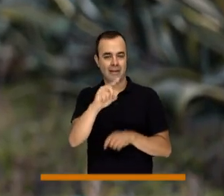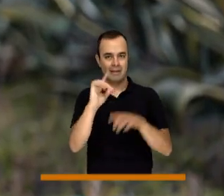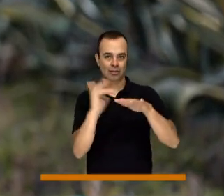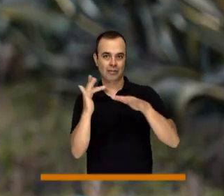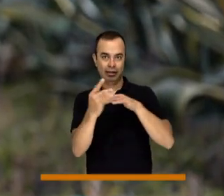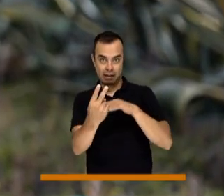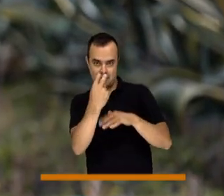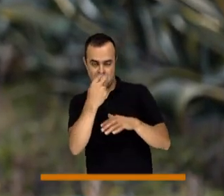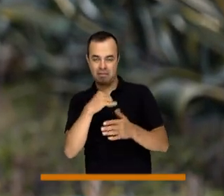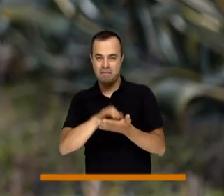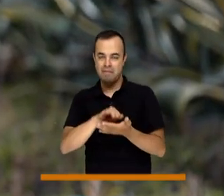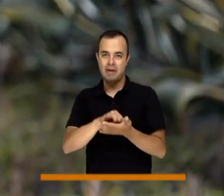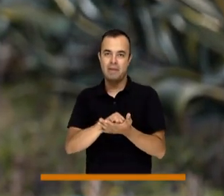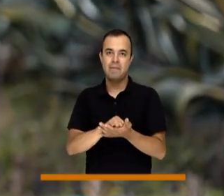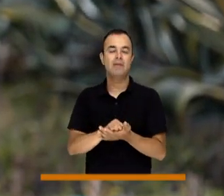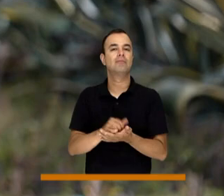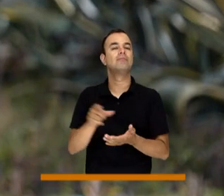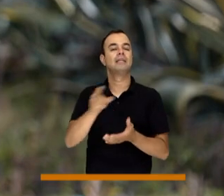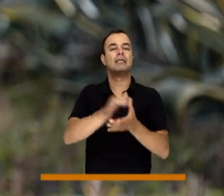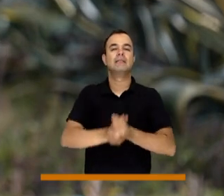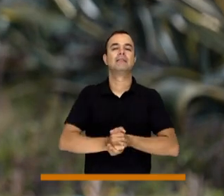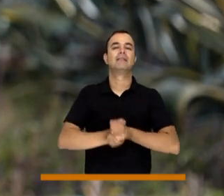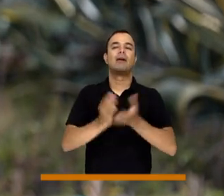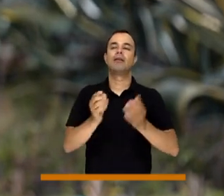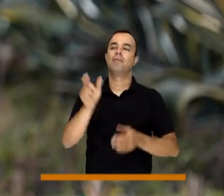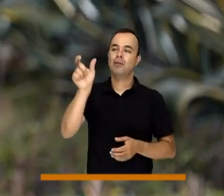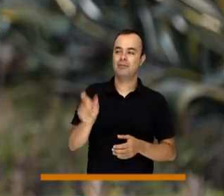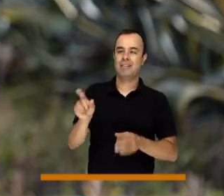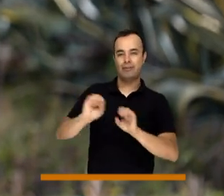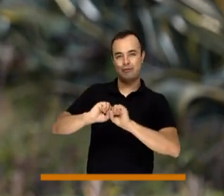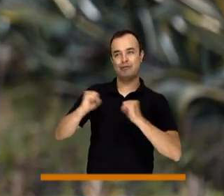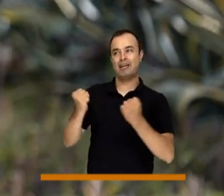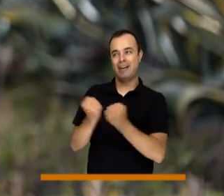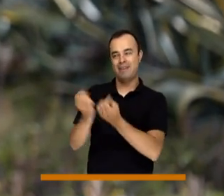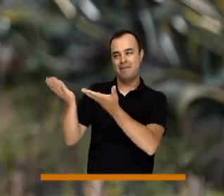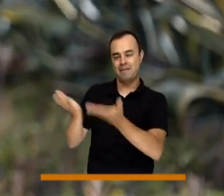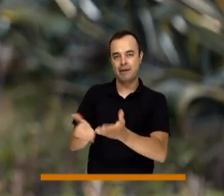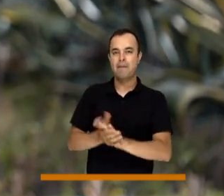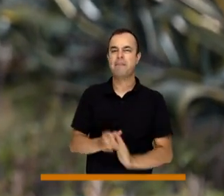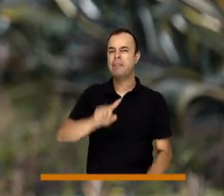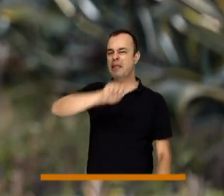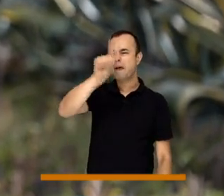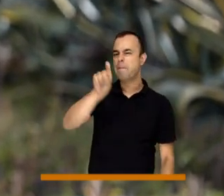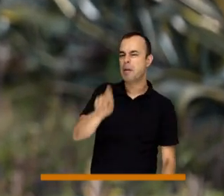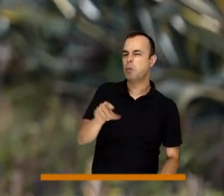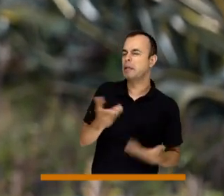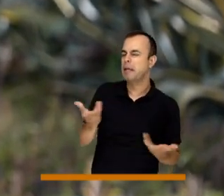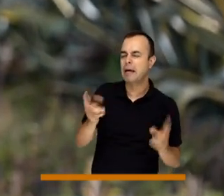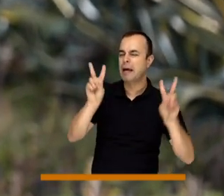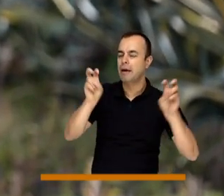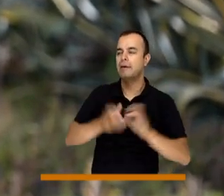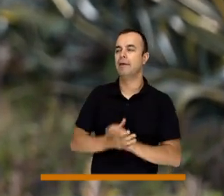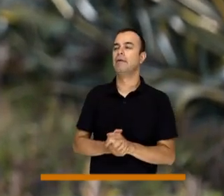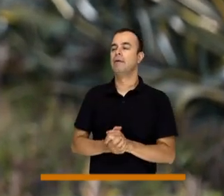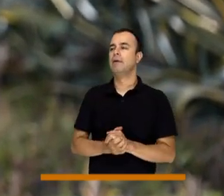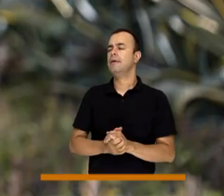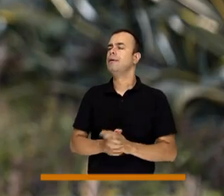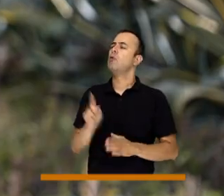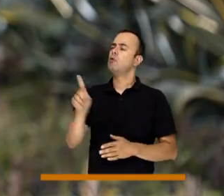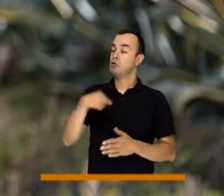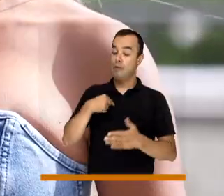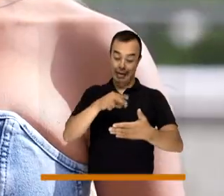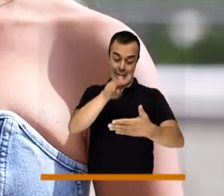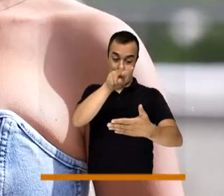a la Gente, a nuestros televidentes y también a los que nos siguen en nuestras redes sociales. Y un cordial saludo a nuestro invitado del día de hoy.